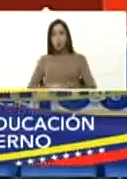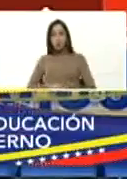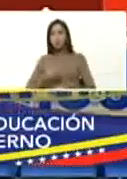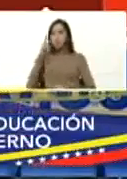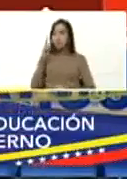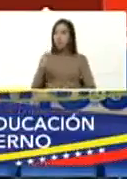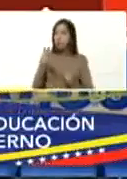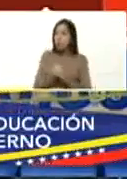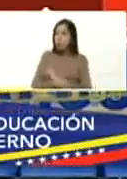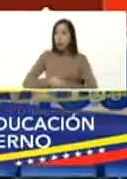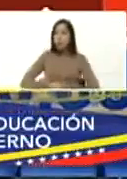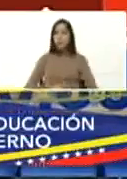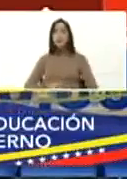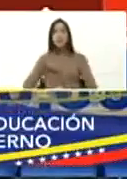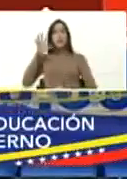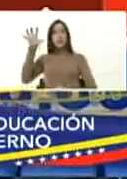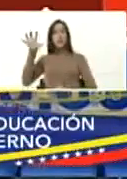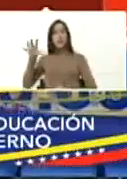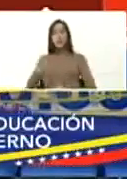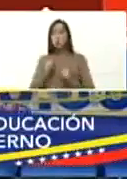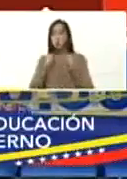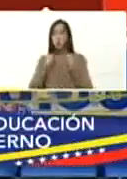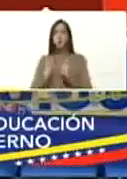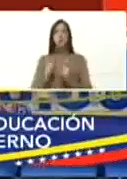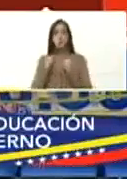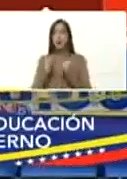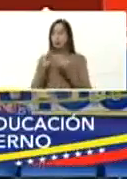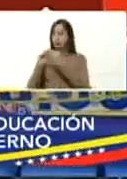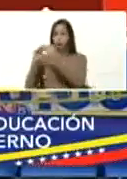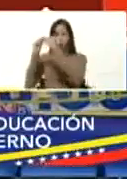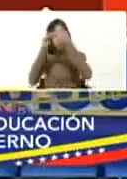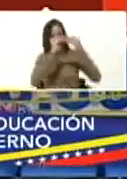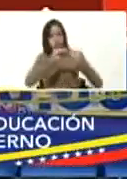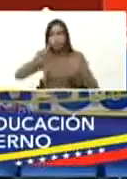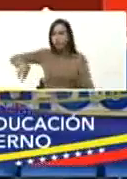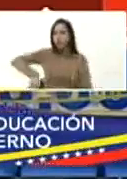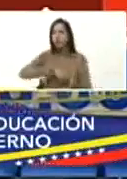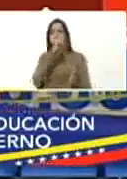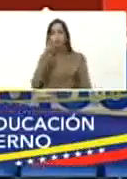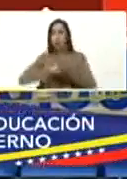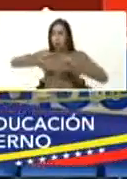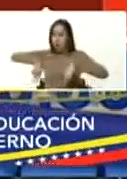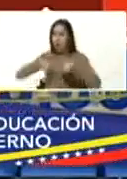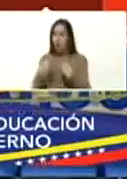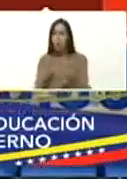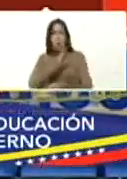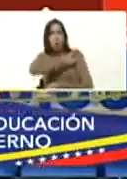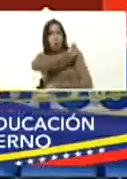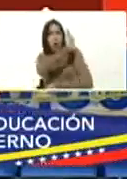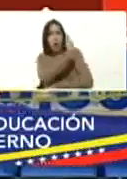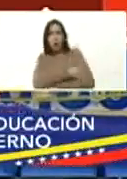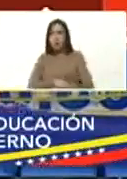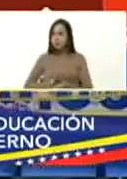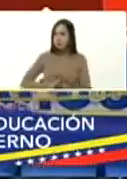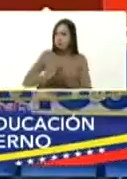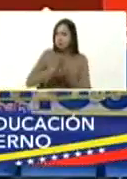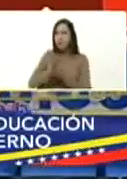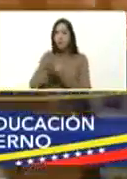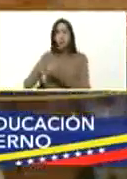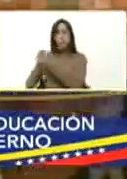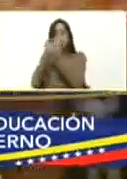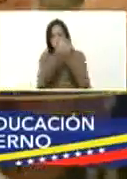vemos es un país fogoso, recuperándose, renovando sus energías y creciendo en la